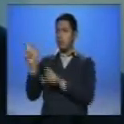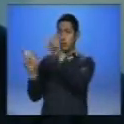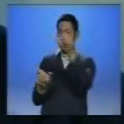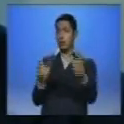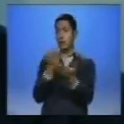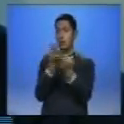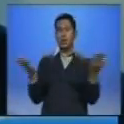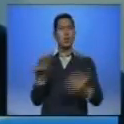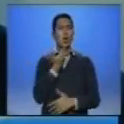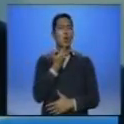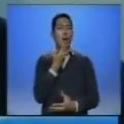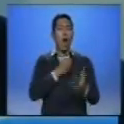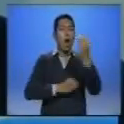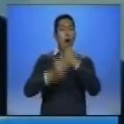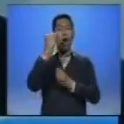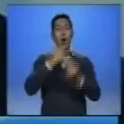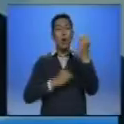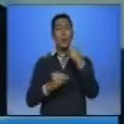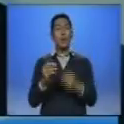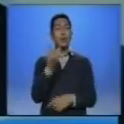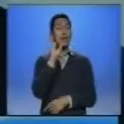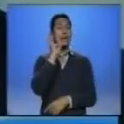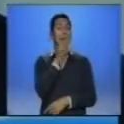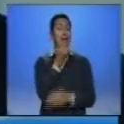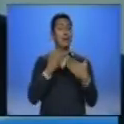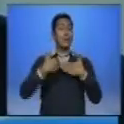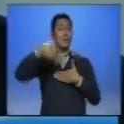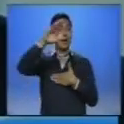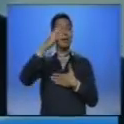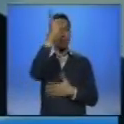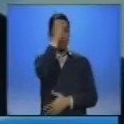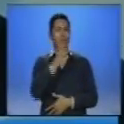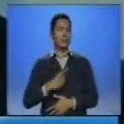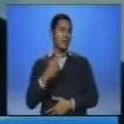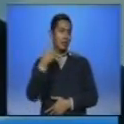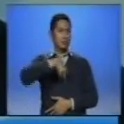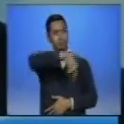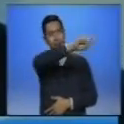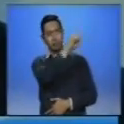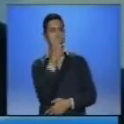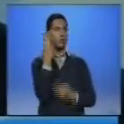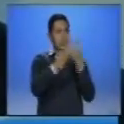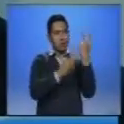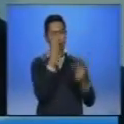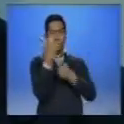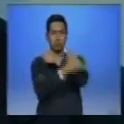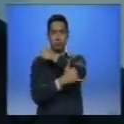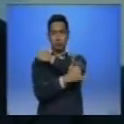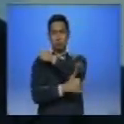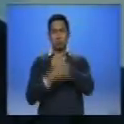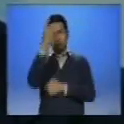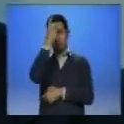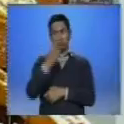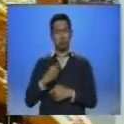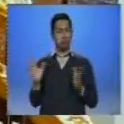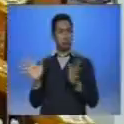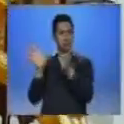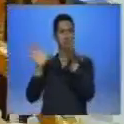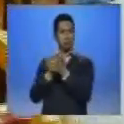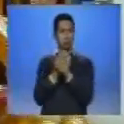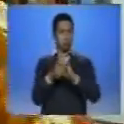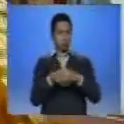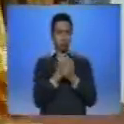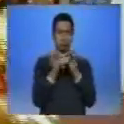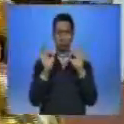es a través de la gastronomía. Por tanto, definitivamente la comida mueve muchas decisiones, así que aprovechémosla. La feria